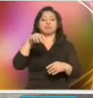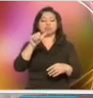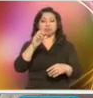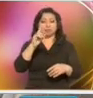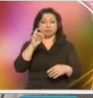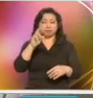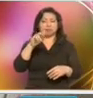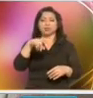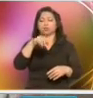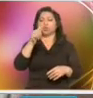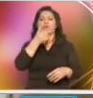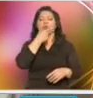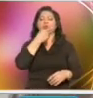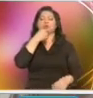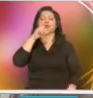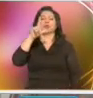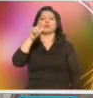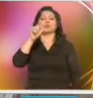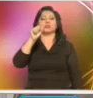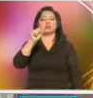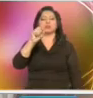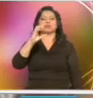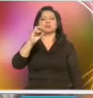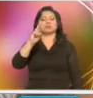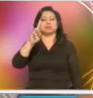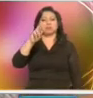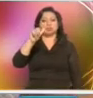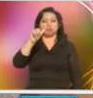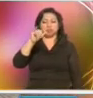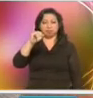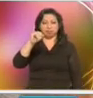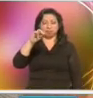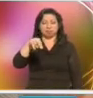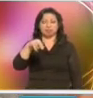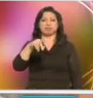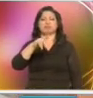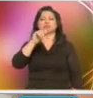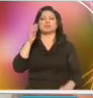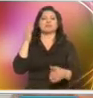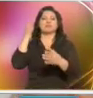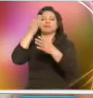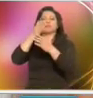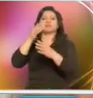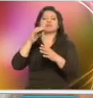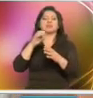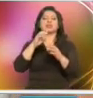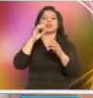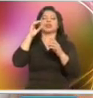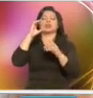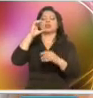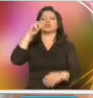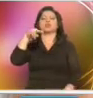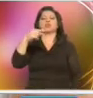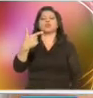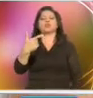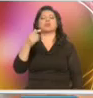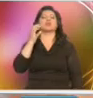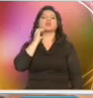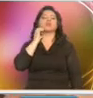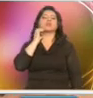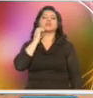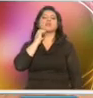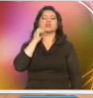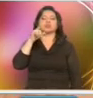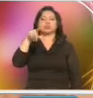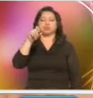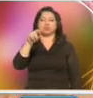Lascurain es ir con la renuncia al Congreso. En ese entonces el Congreso se reunía en donde está la Asamblea de Representantes, ahí en